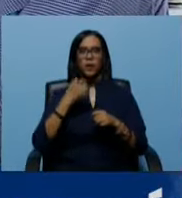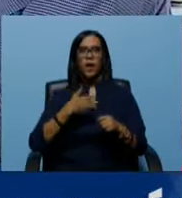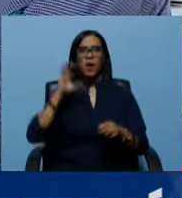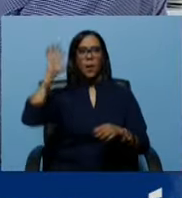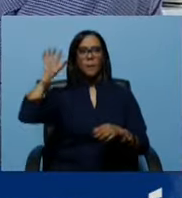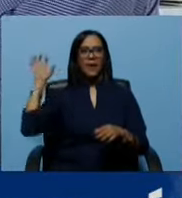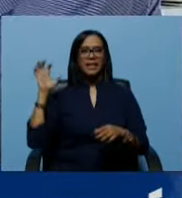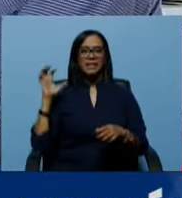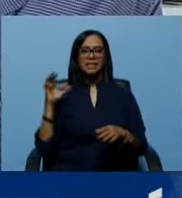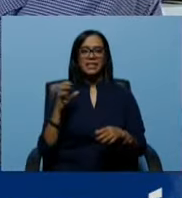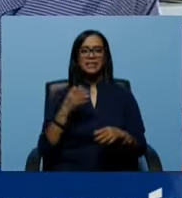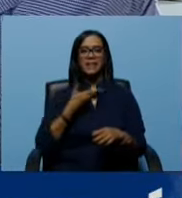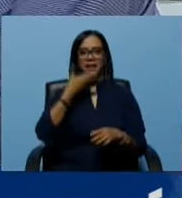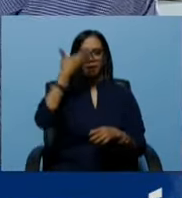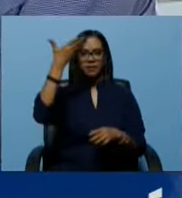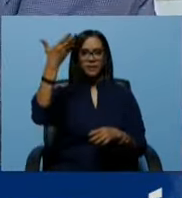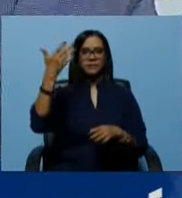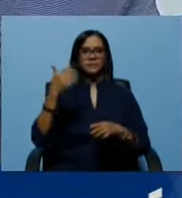árabes.